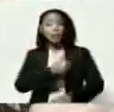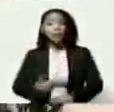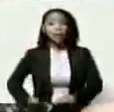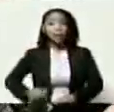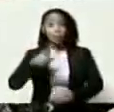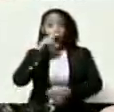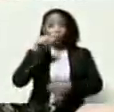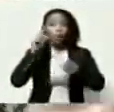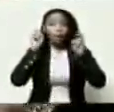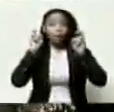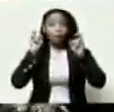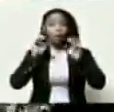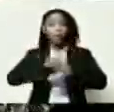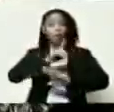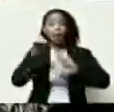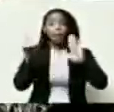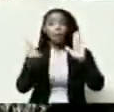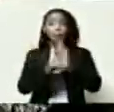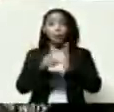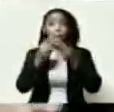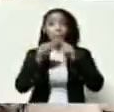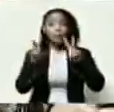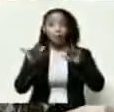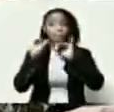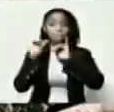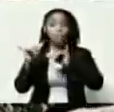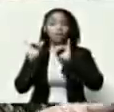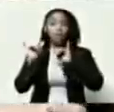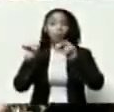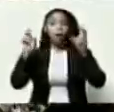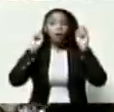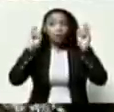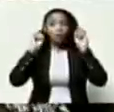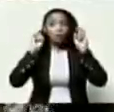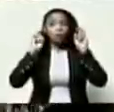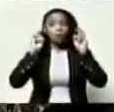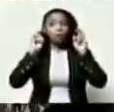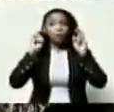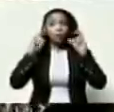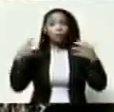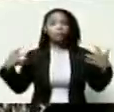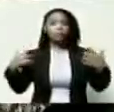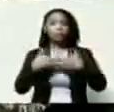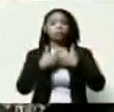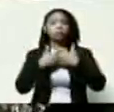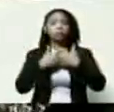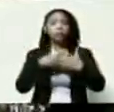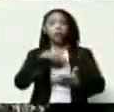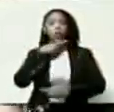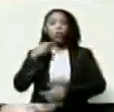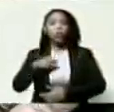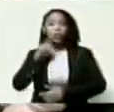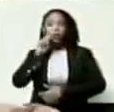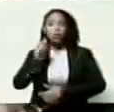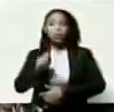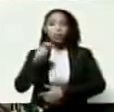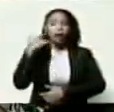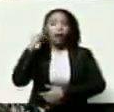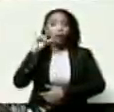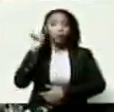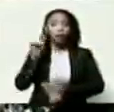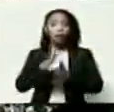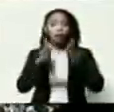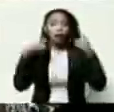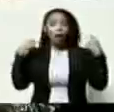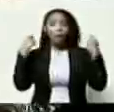Maduro en torno a la diplomacia de paz. Asimismo, en relación al tema del conflicto entre Rusia y Ucrania, ha manifestado que existe una gran